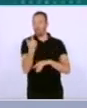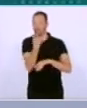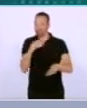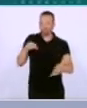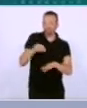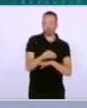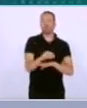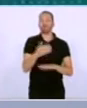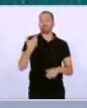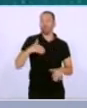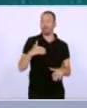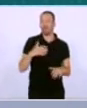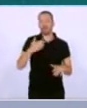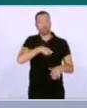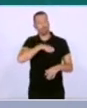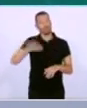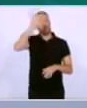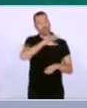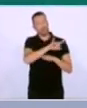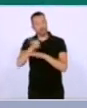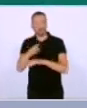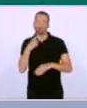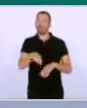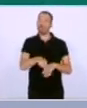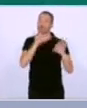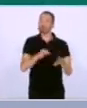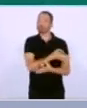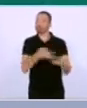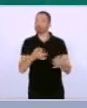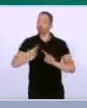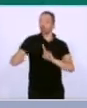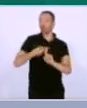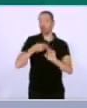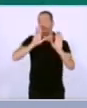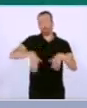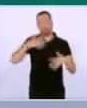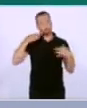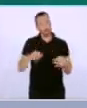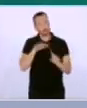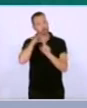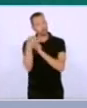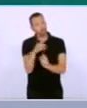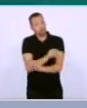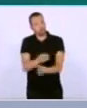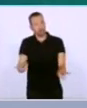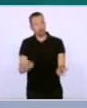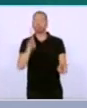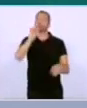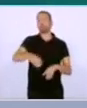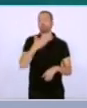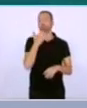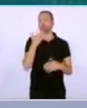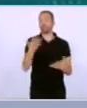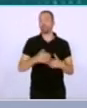que esa era el camino correcto y eran las soluciones pues hemos ido a peor y lo mismo pasa con por ejemplo con toda la persecución